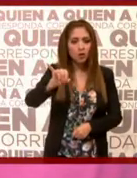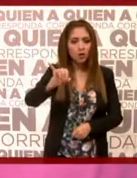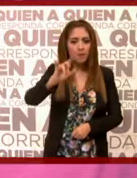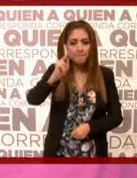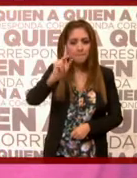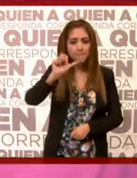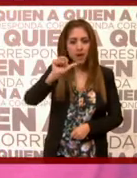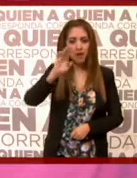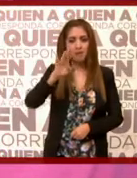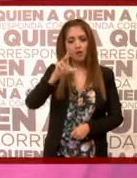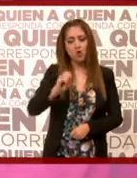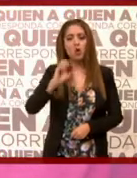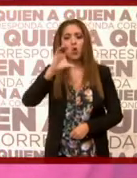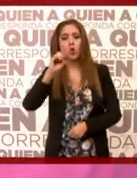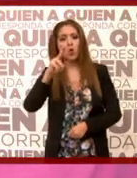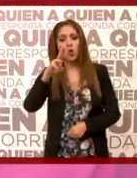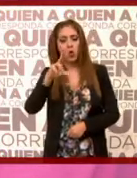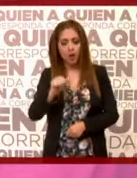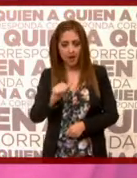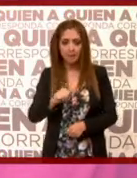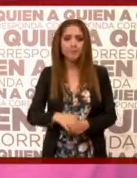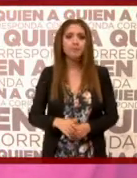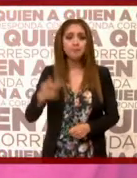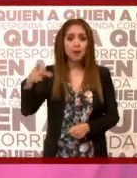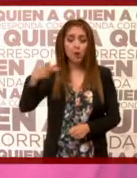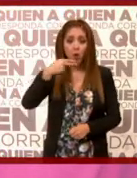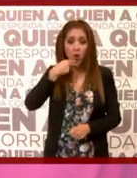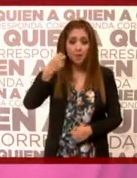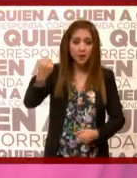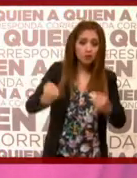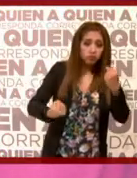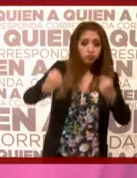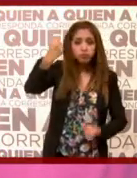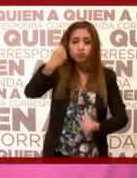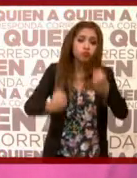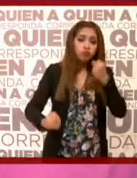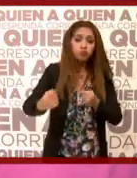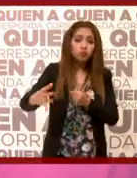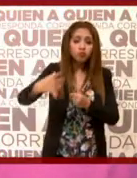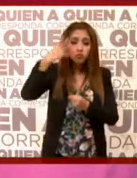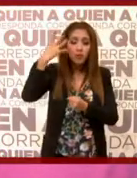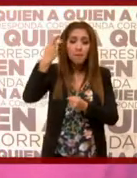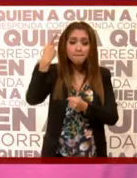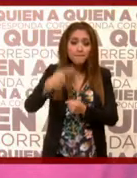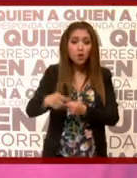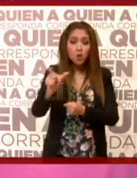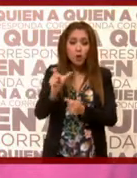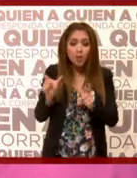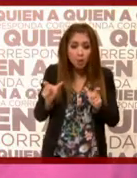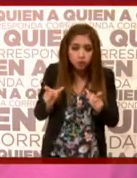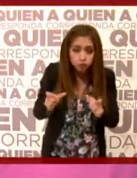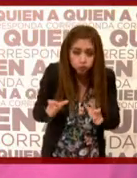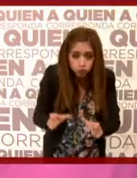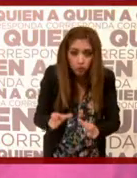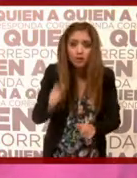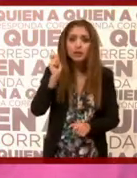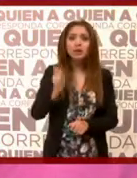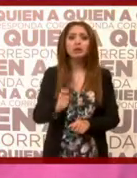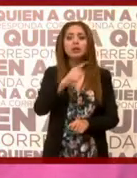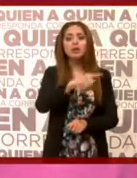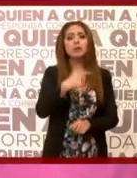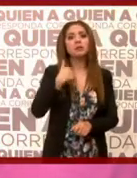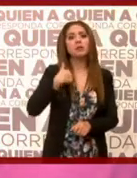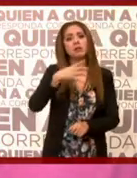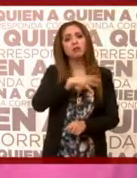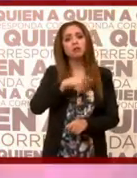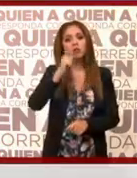Pablo Corona. Ese día el señor venía manejando imprudentemente. De repente frenó y provocó que mi esposo cayera de